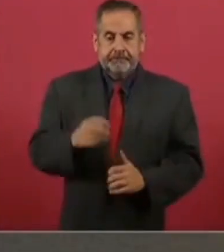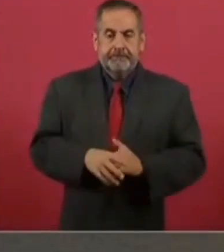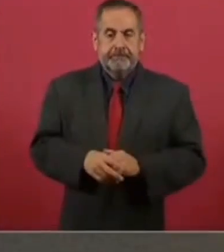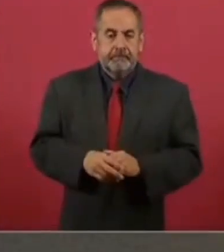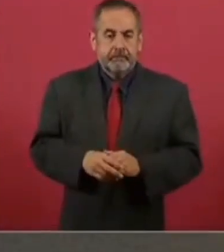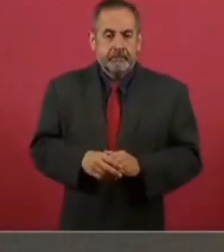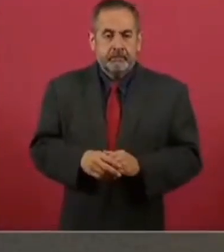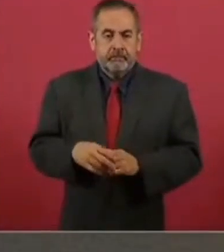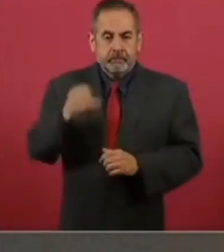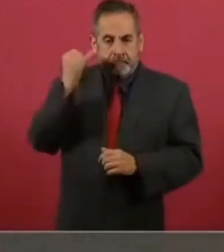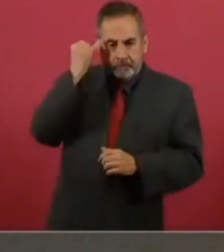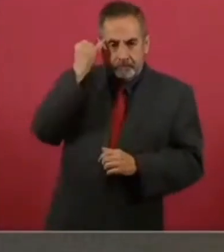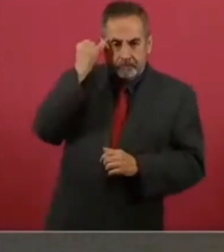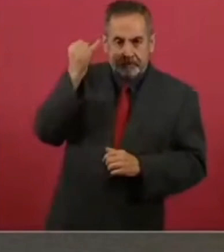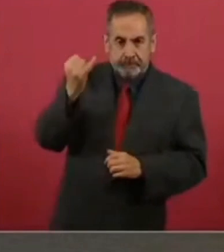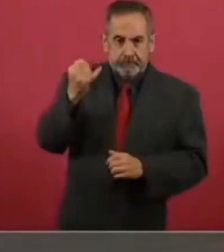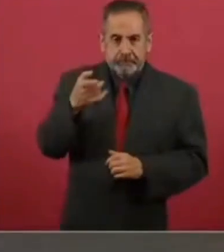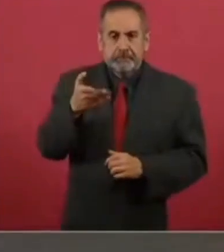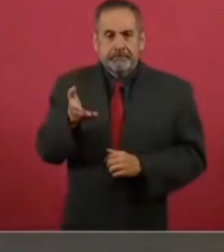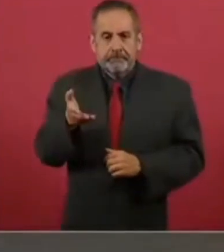un ideal, pero ojalá,